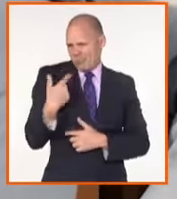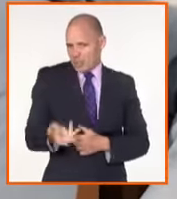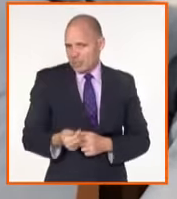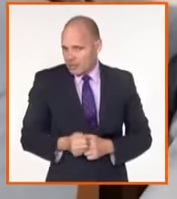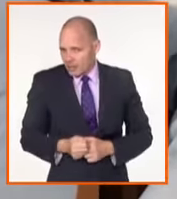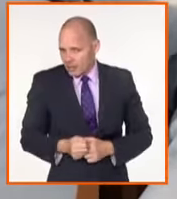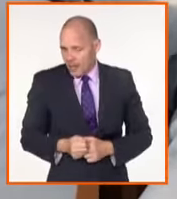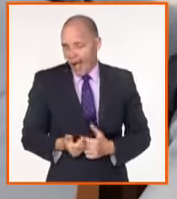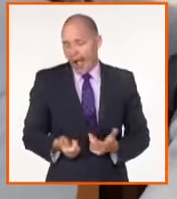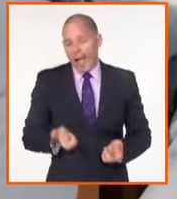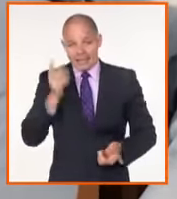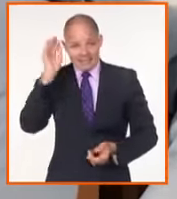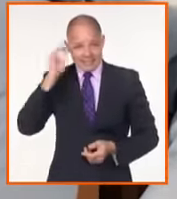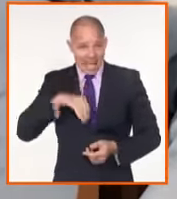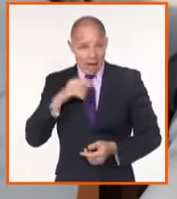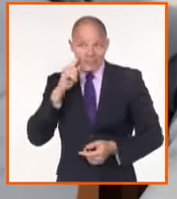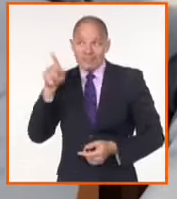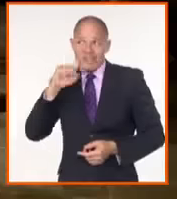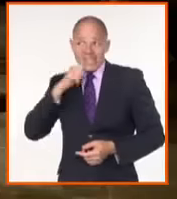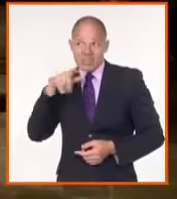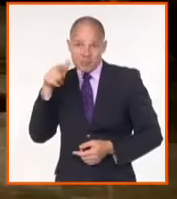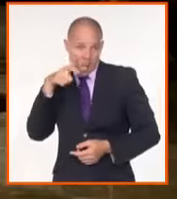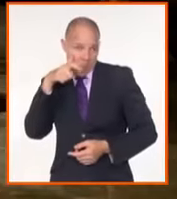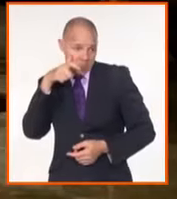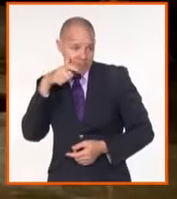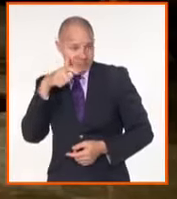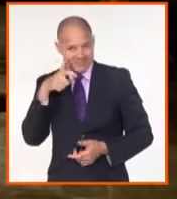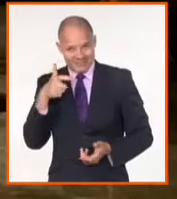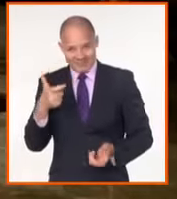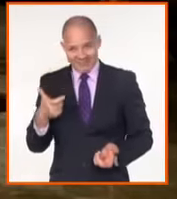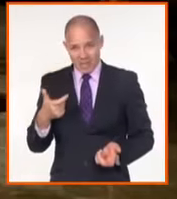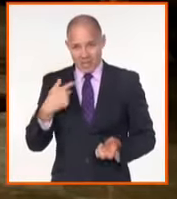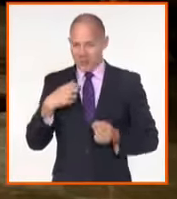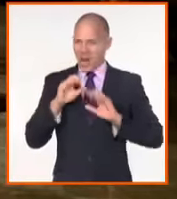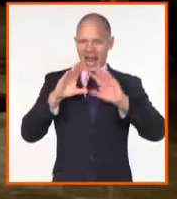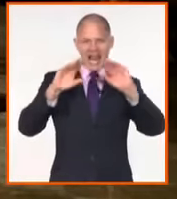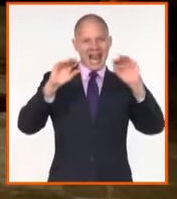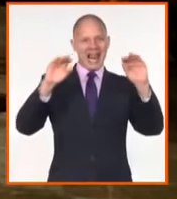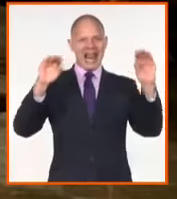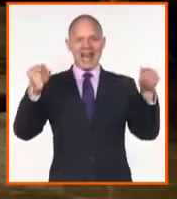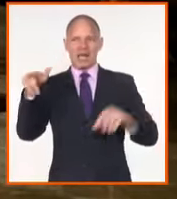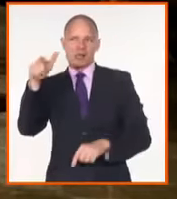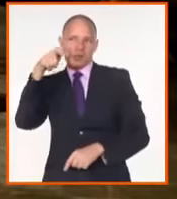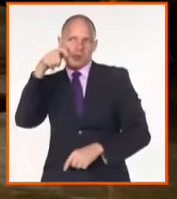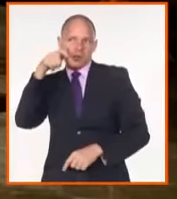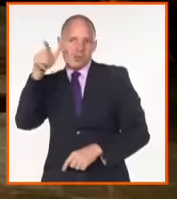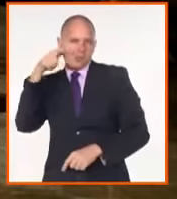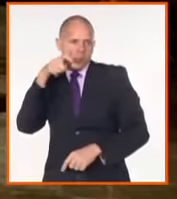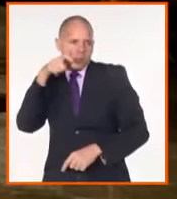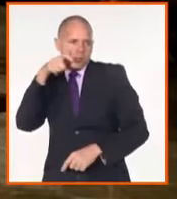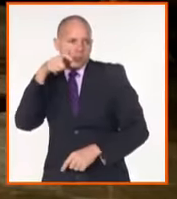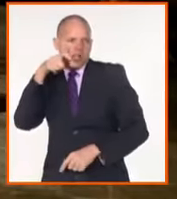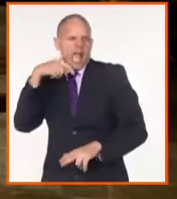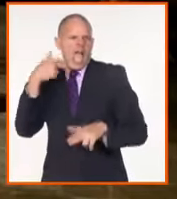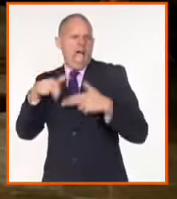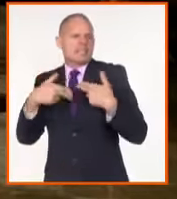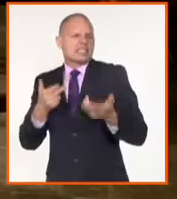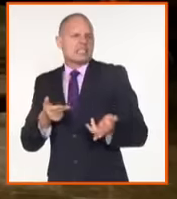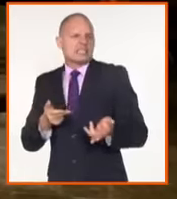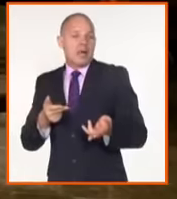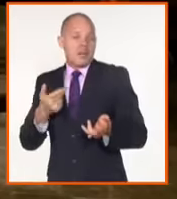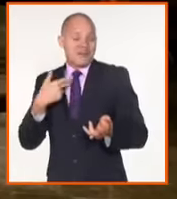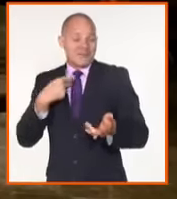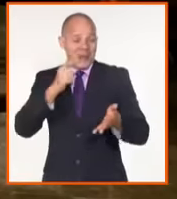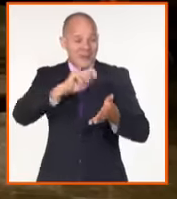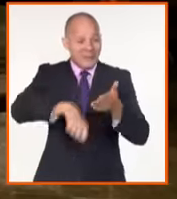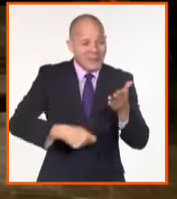de lugares por donde hemos pasado y hemos logrado una negociación importante, y atrás han venido presionando a ese país para